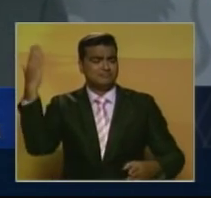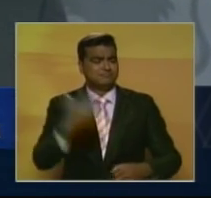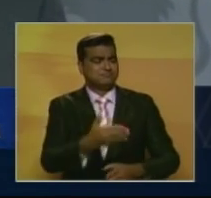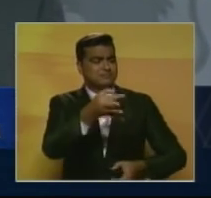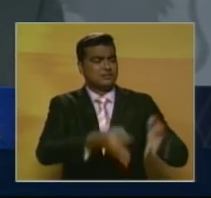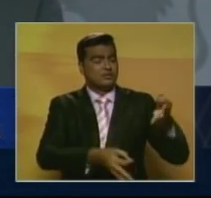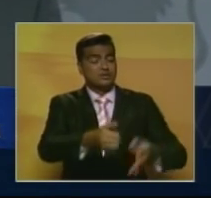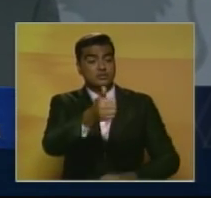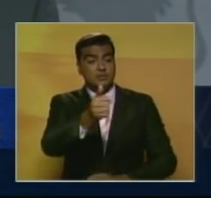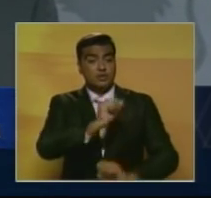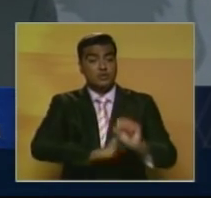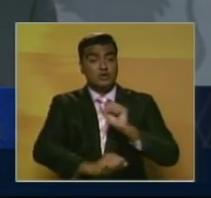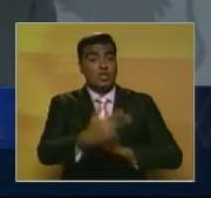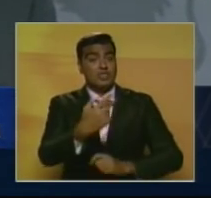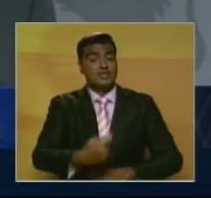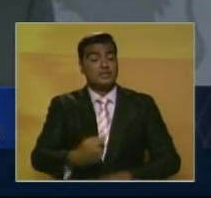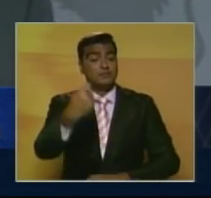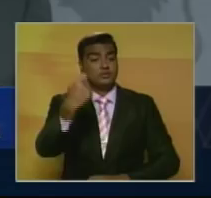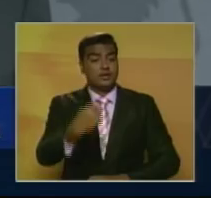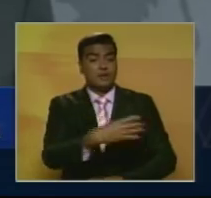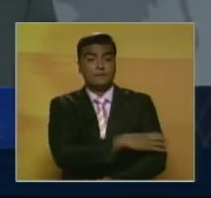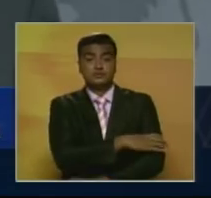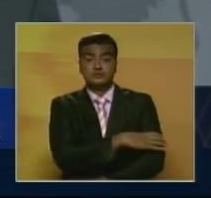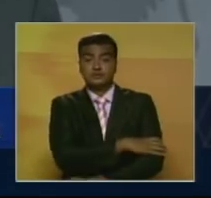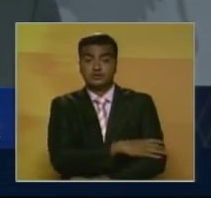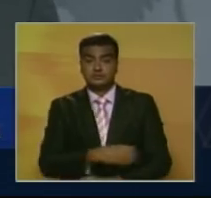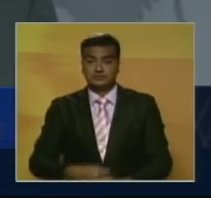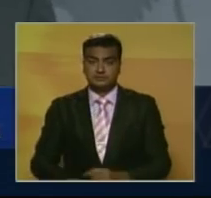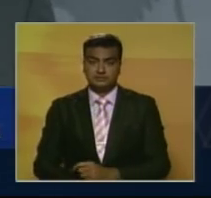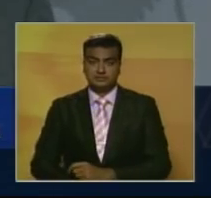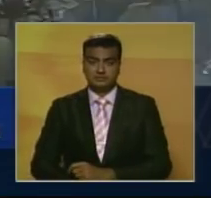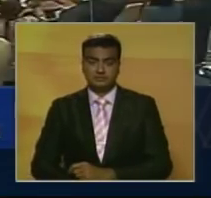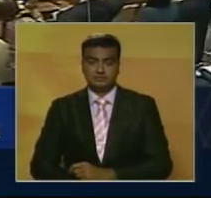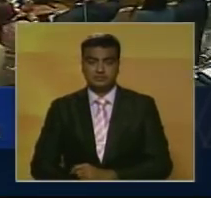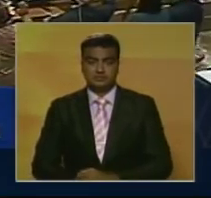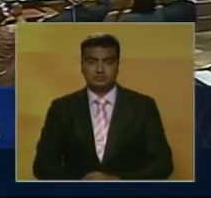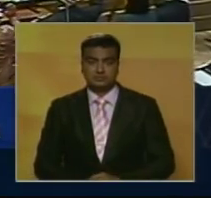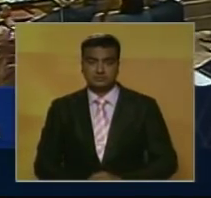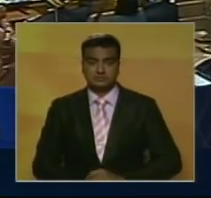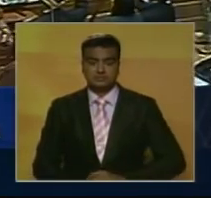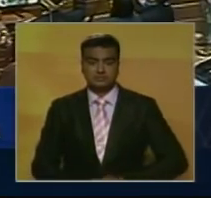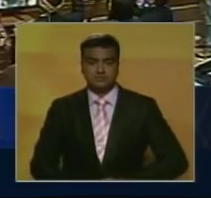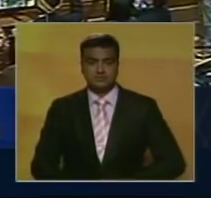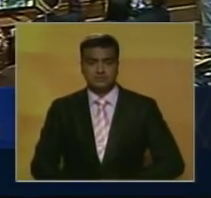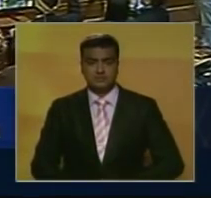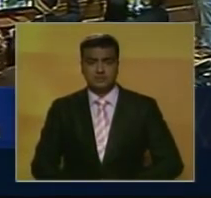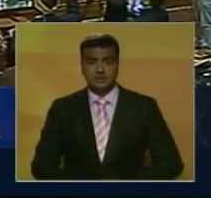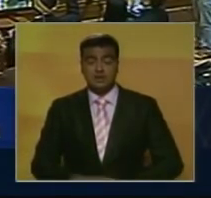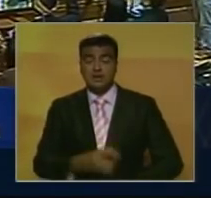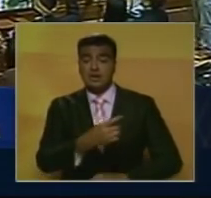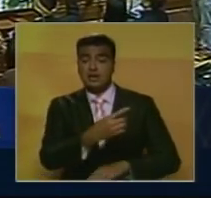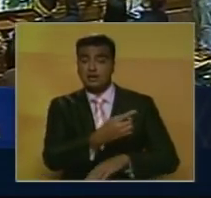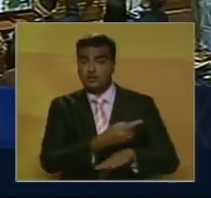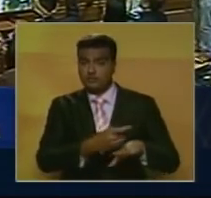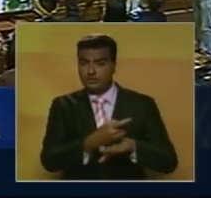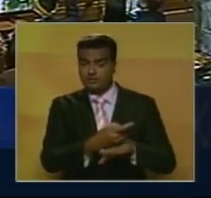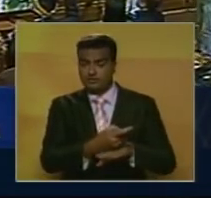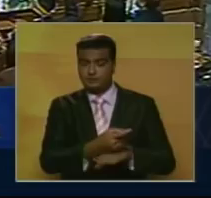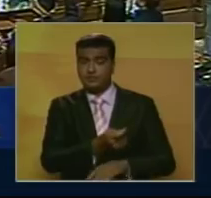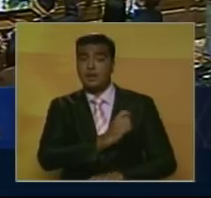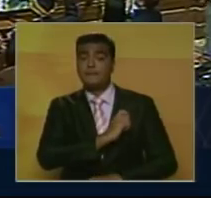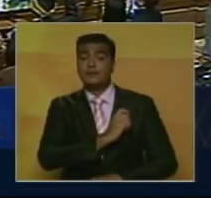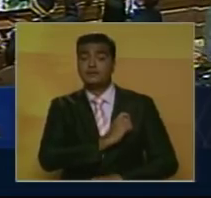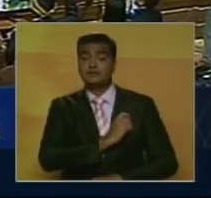de Justicia contra los 3 diputados opositores electos en el estado Amazonas. El mandatario español también felicitó a Torrealba